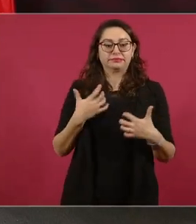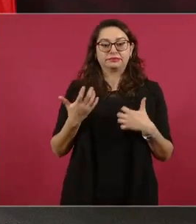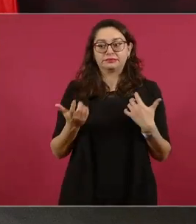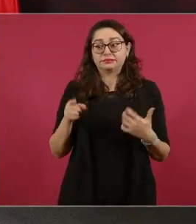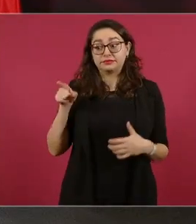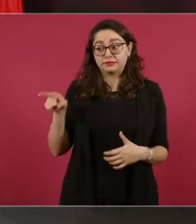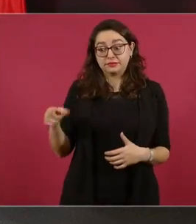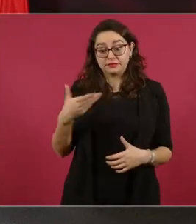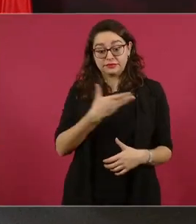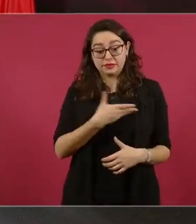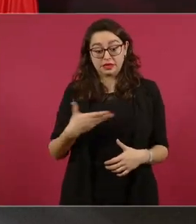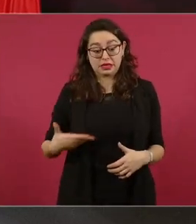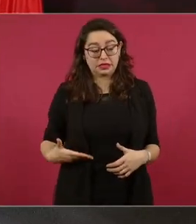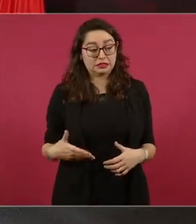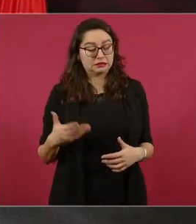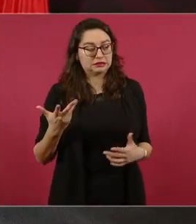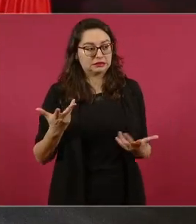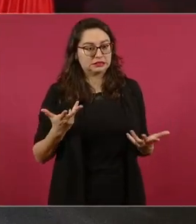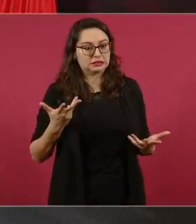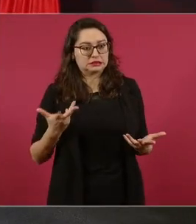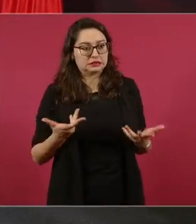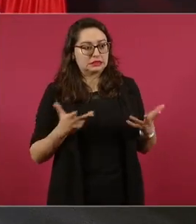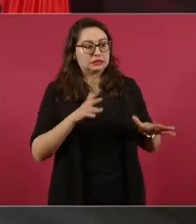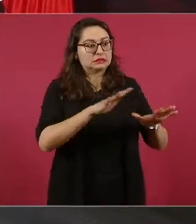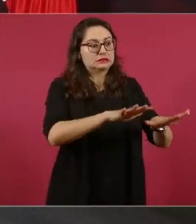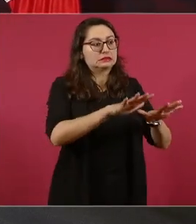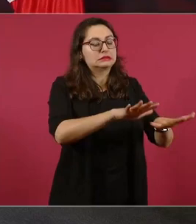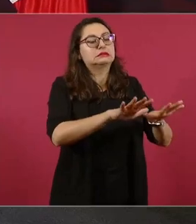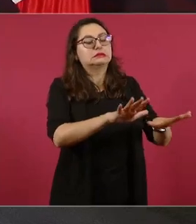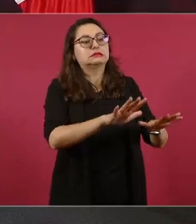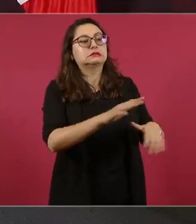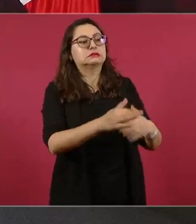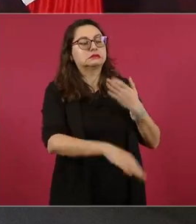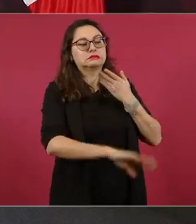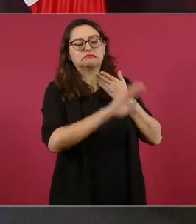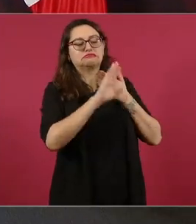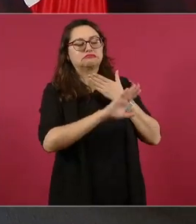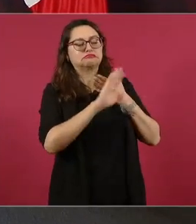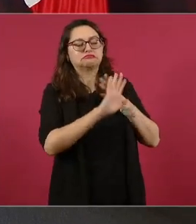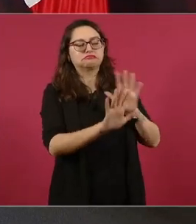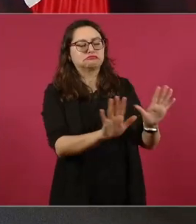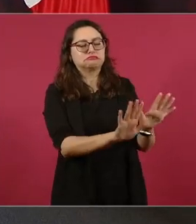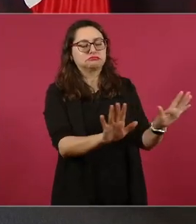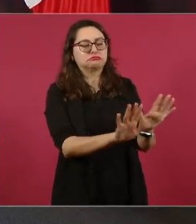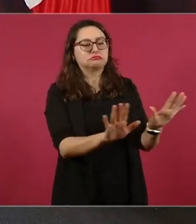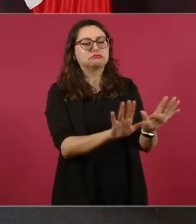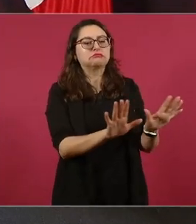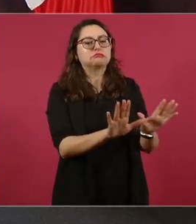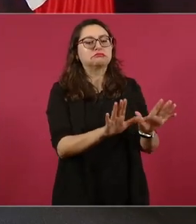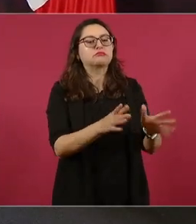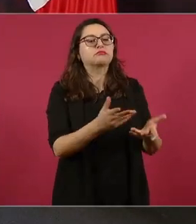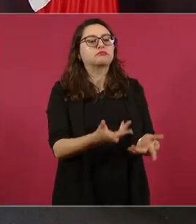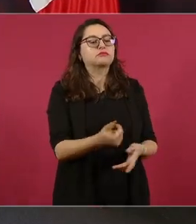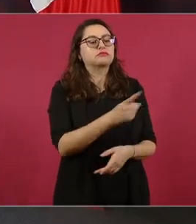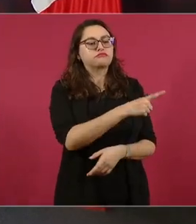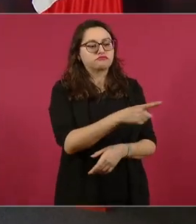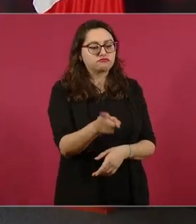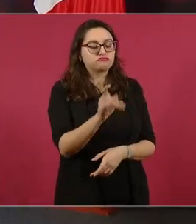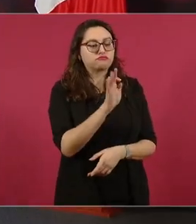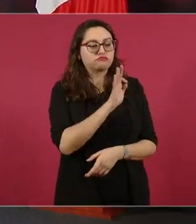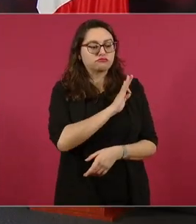Echeverría les concede lo que se conoce como consolidación